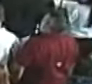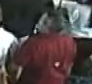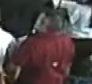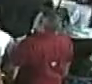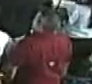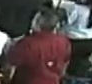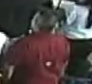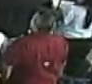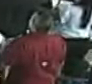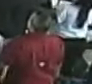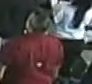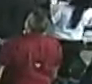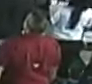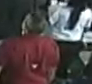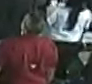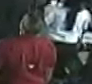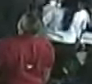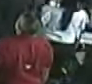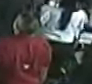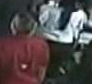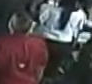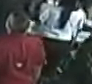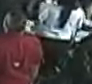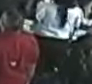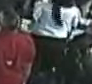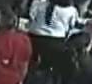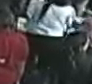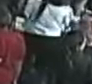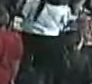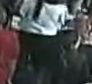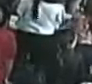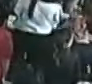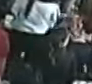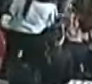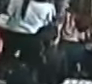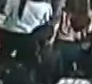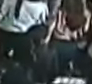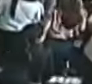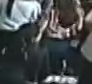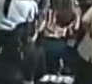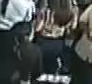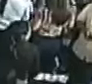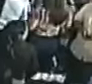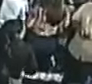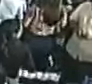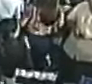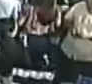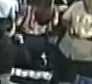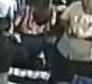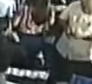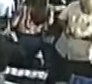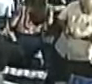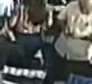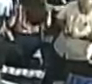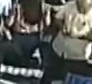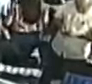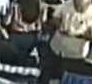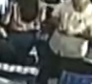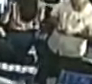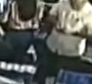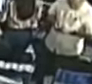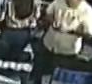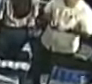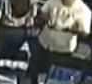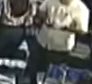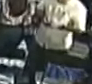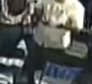de 15.857 centros electorales a lo largo y ancho del territorio nacional. Hemos como el presidente constitucional de la República el día de hoy, en